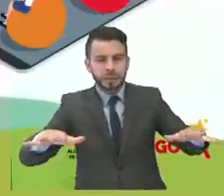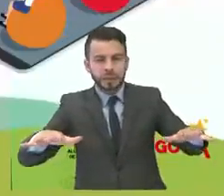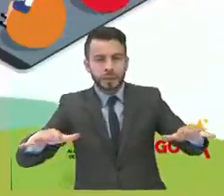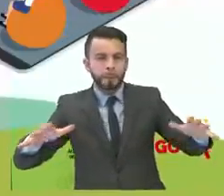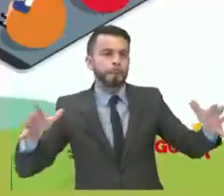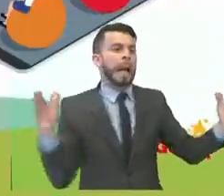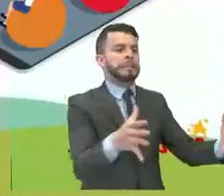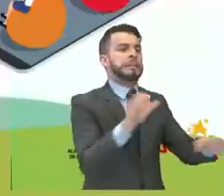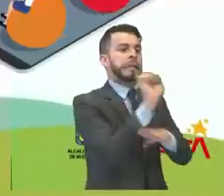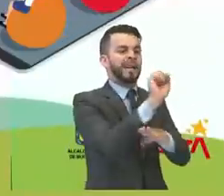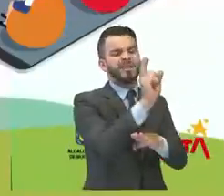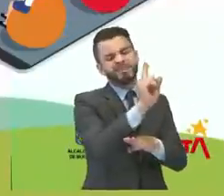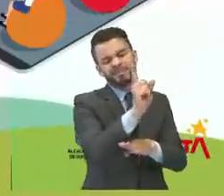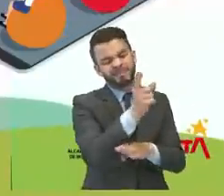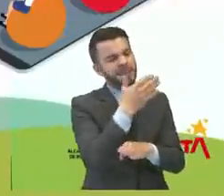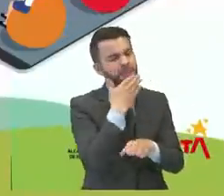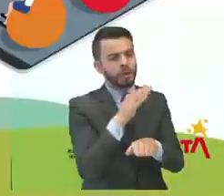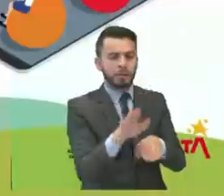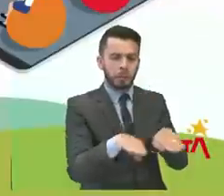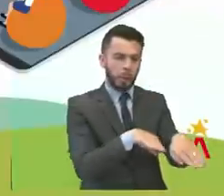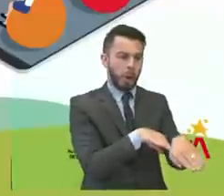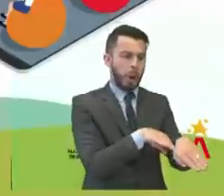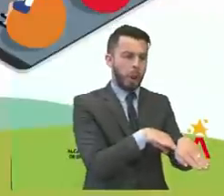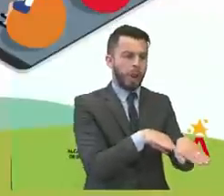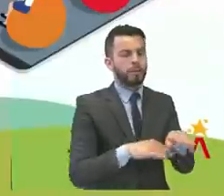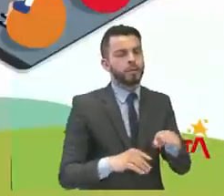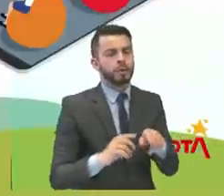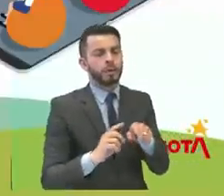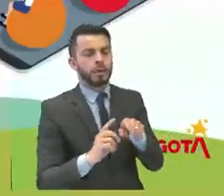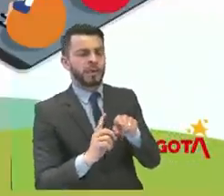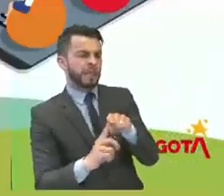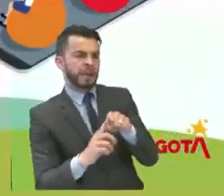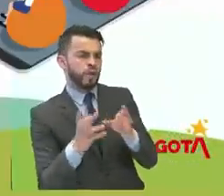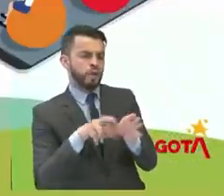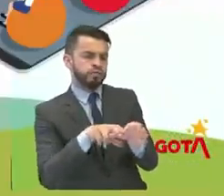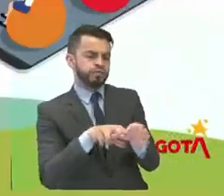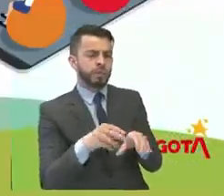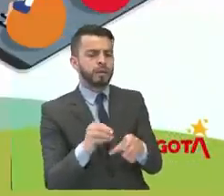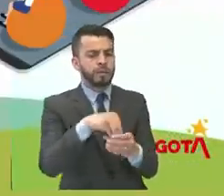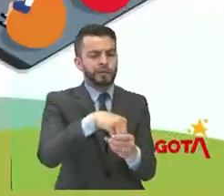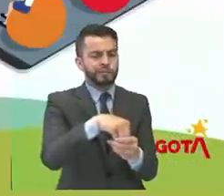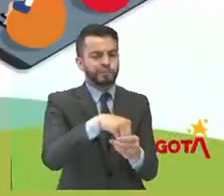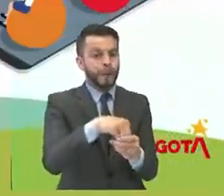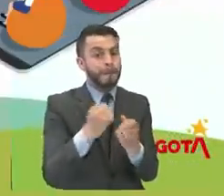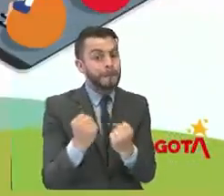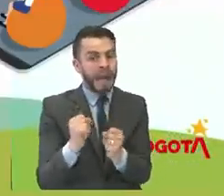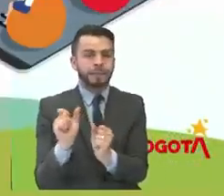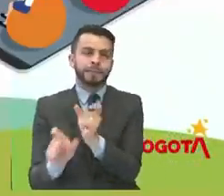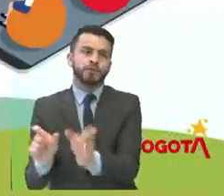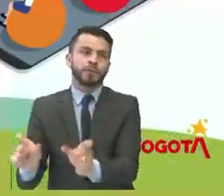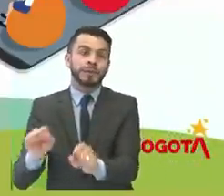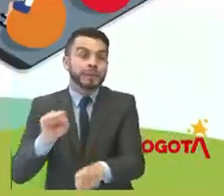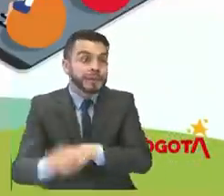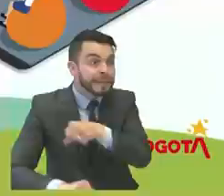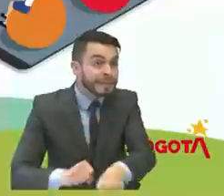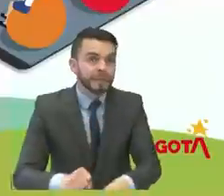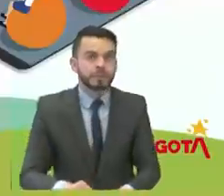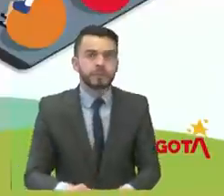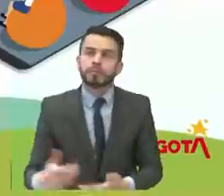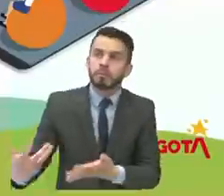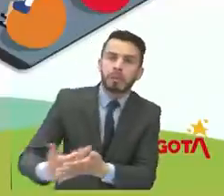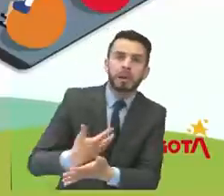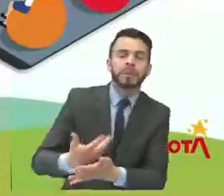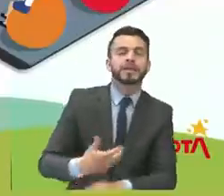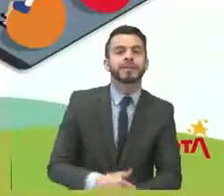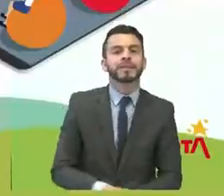y sostenibles, priorice a los peatones, garantice el flujo de bicicleta seguro, haga un sistema de transporte público exclusivo. La